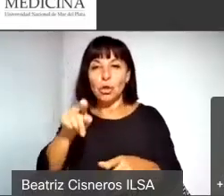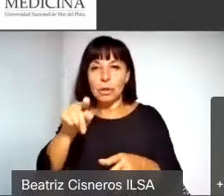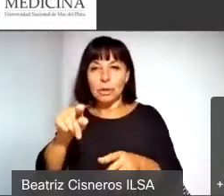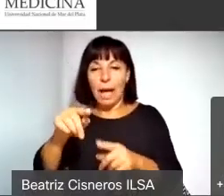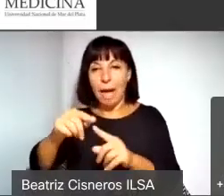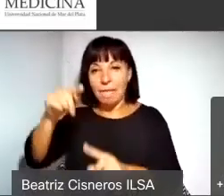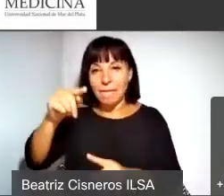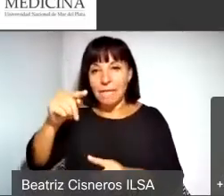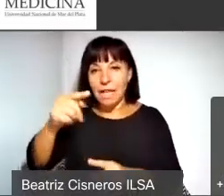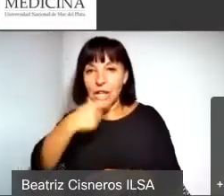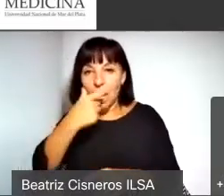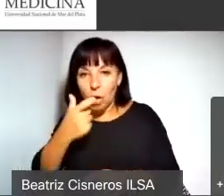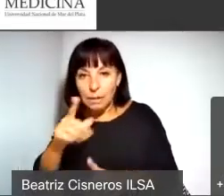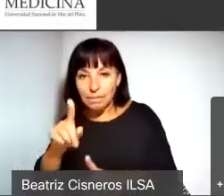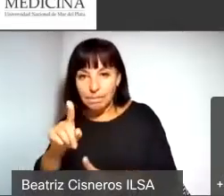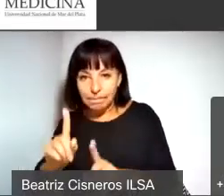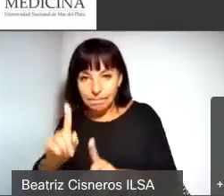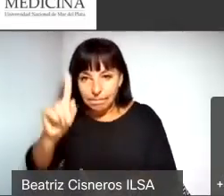plasmática,